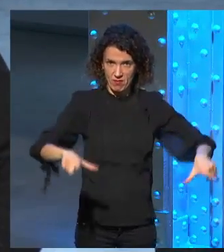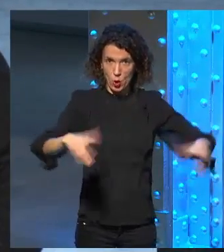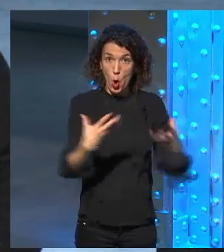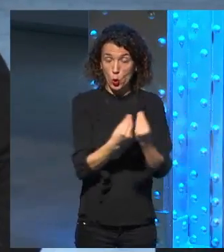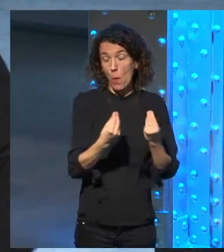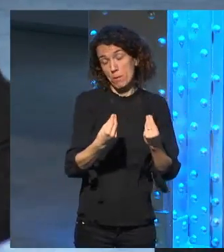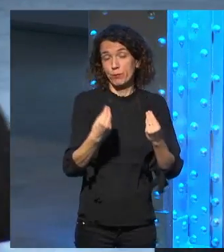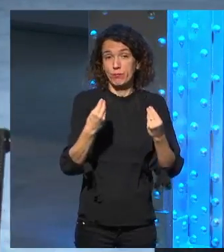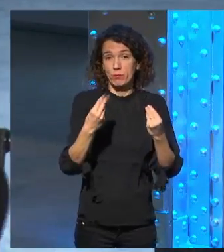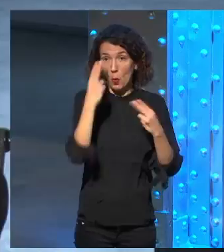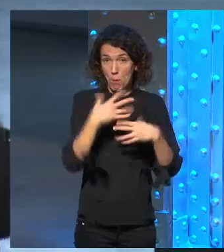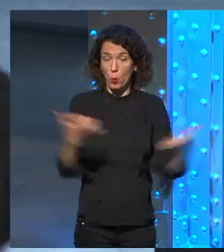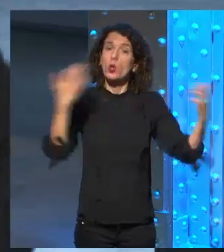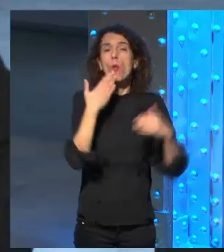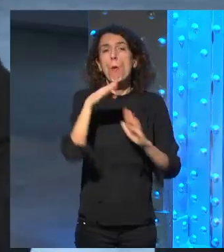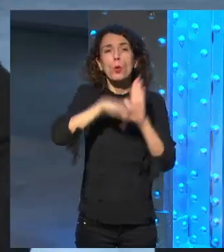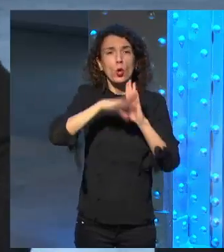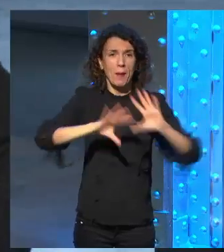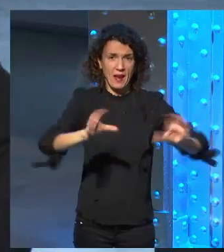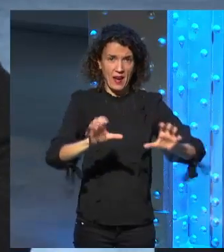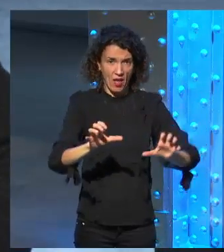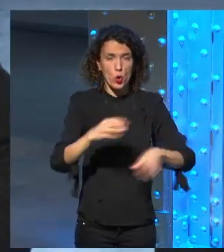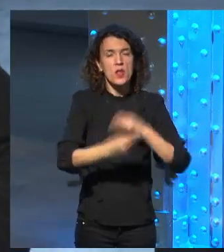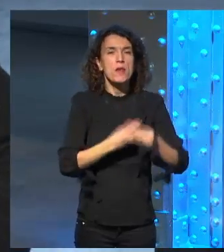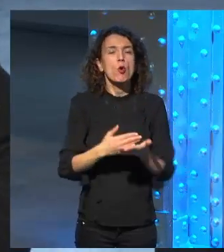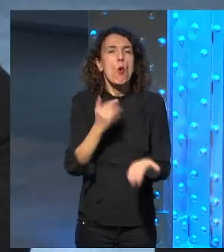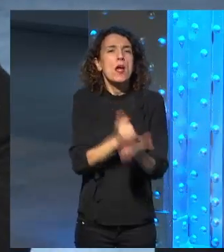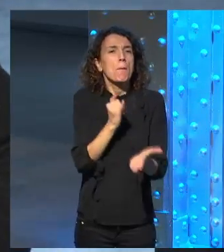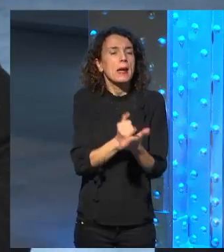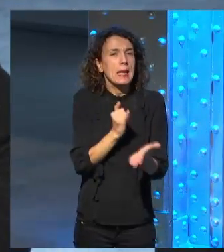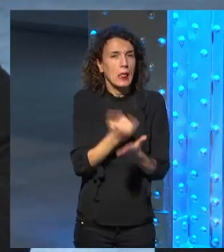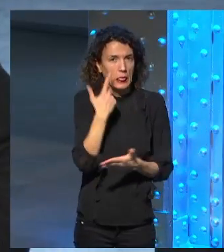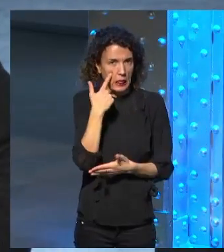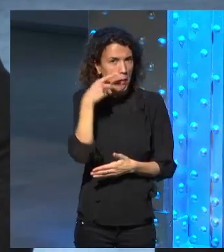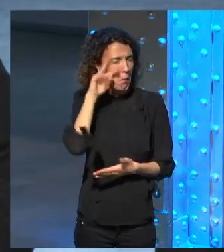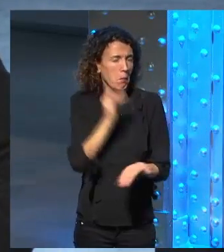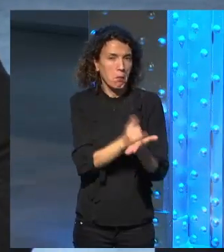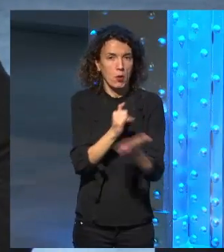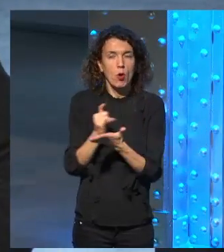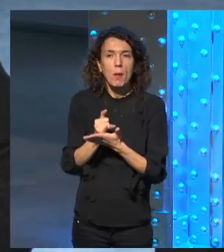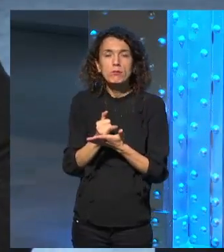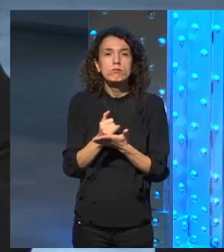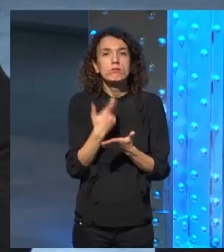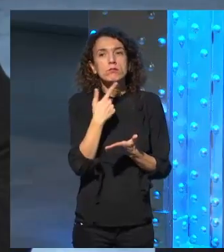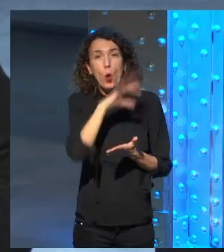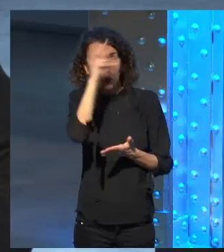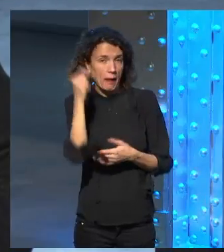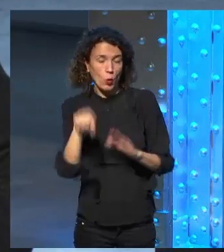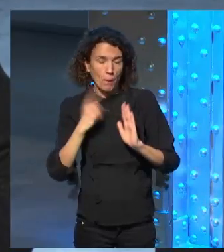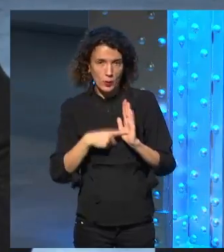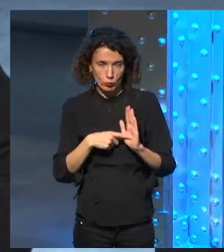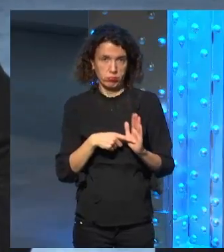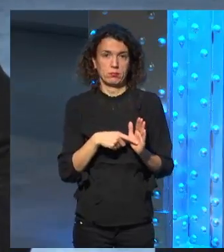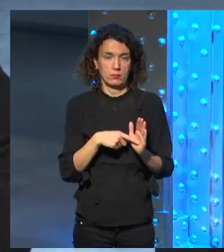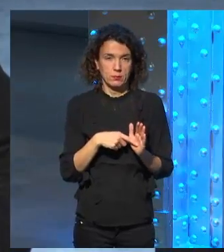con público, pero un concierto pues como programa de radio, ¿no? E hicimos una experiencia que nunca he vuelto a repetir y que había olvidado completamente,